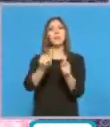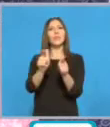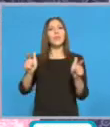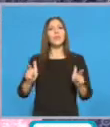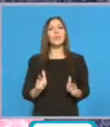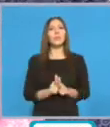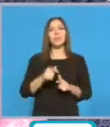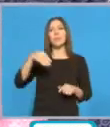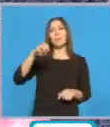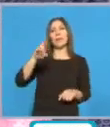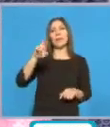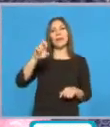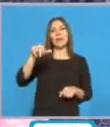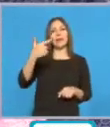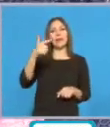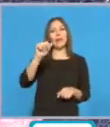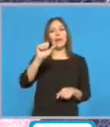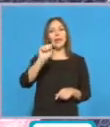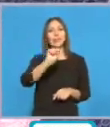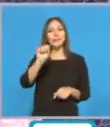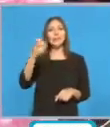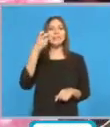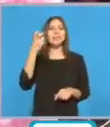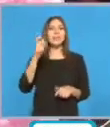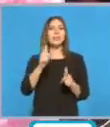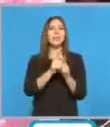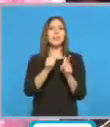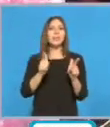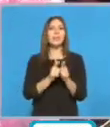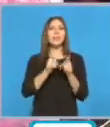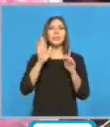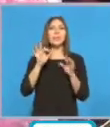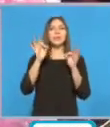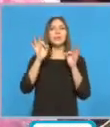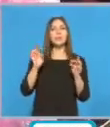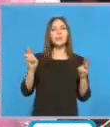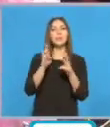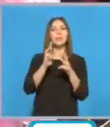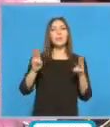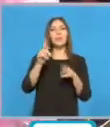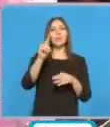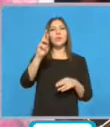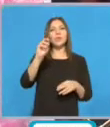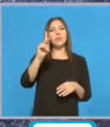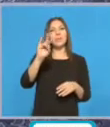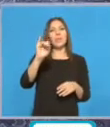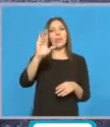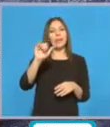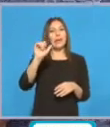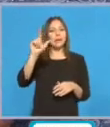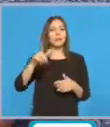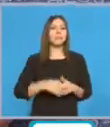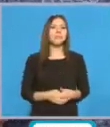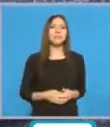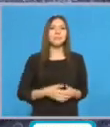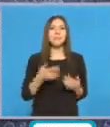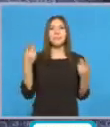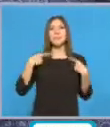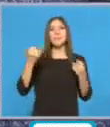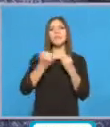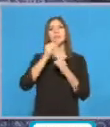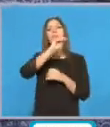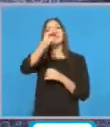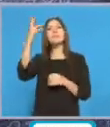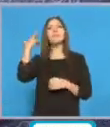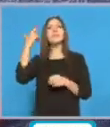uno de los grupos más tradicionales en la música tropical. Porque definitivamente donde sea también se escucha merenglás, ¿no?